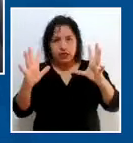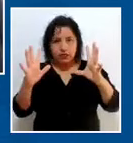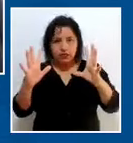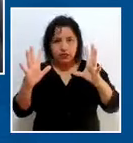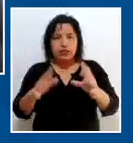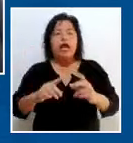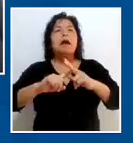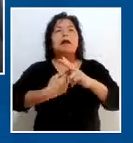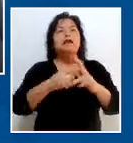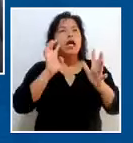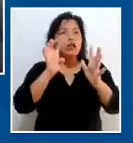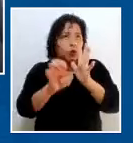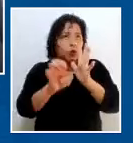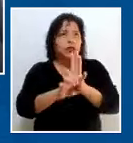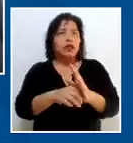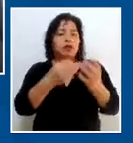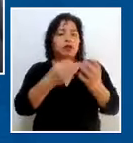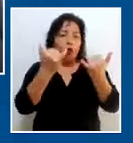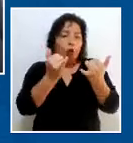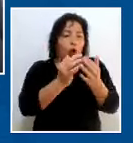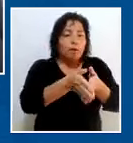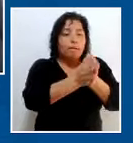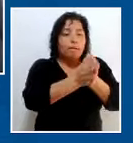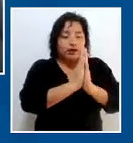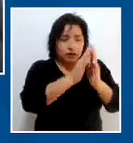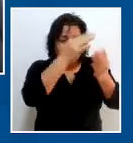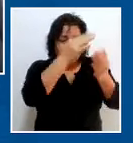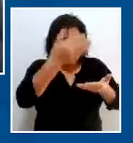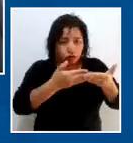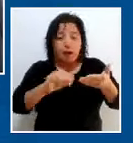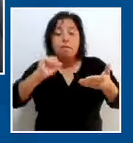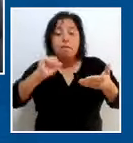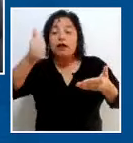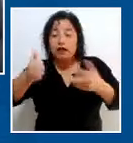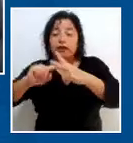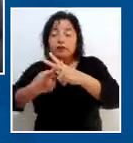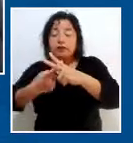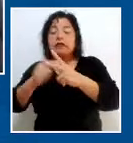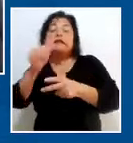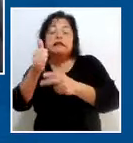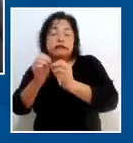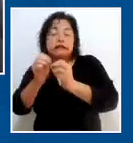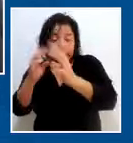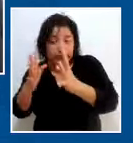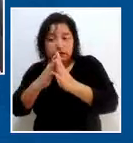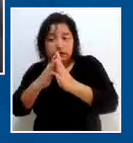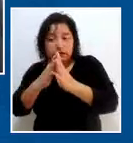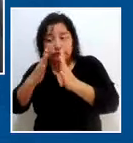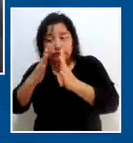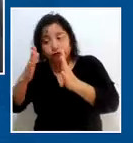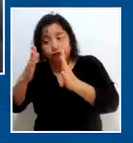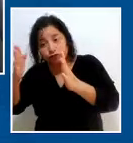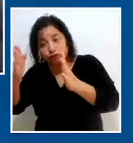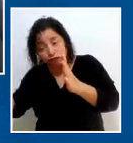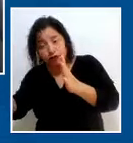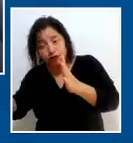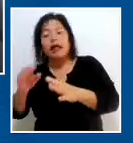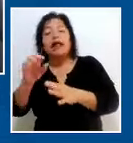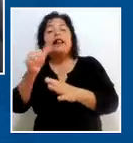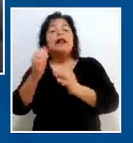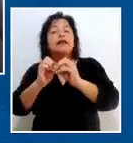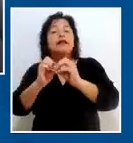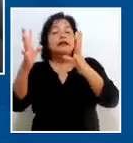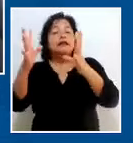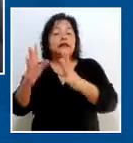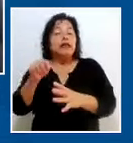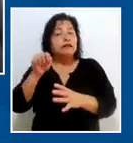Contados desde el día siguiente, desde que se presenta la solicitud de acceso a la información pública, ¿no? Estos 10 días hay que tener en